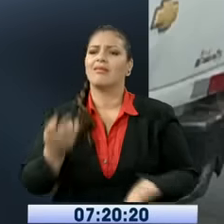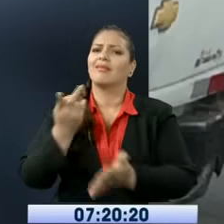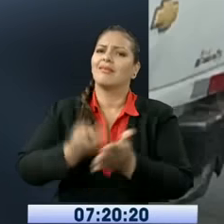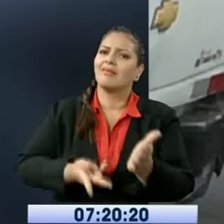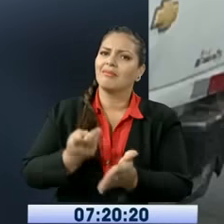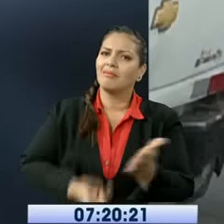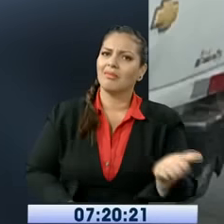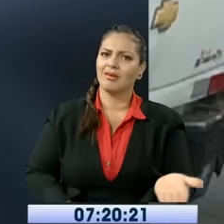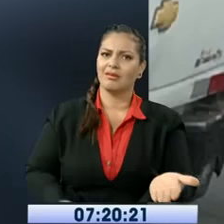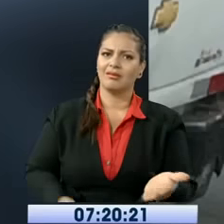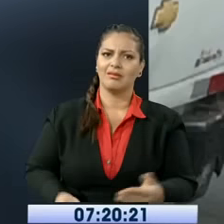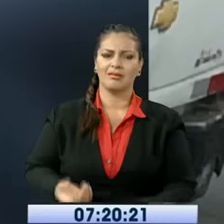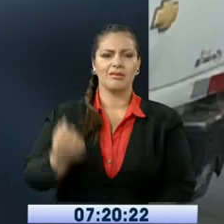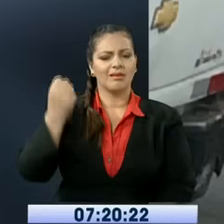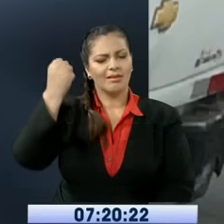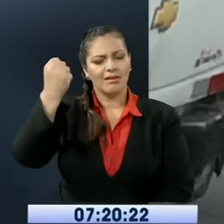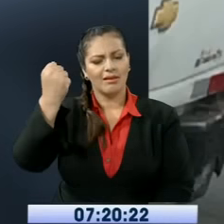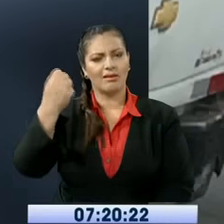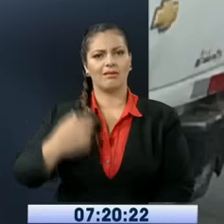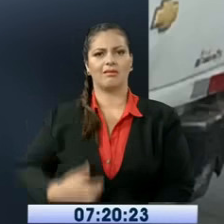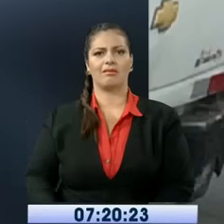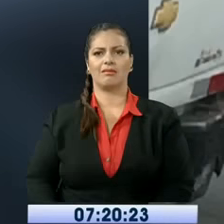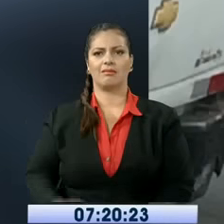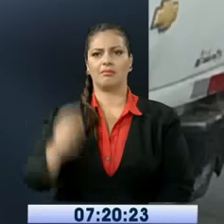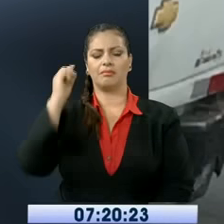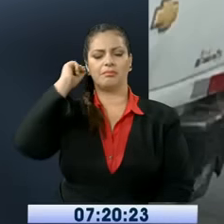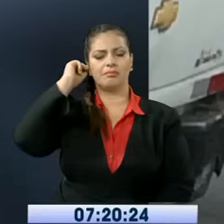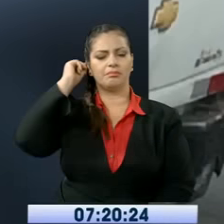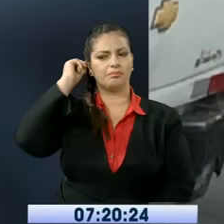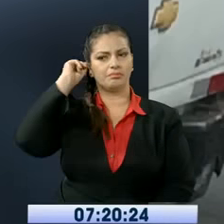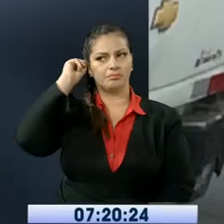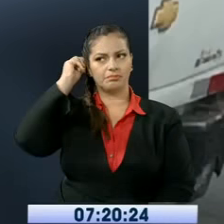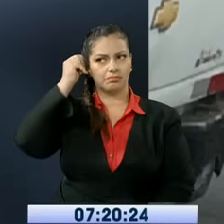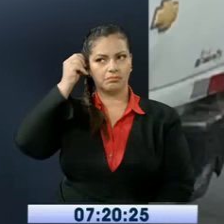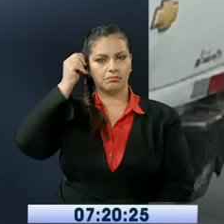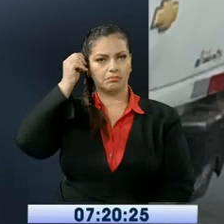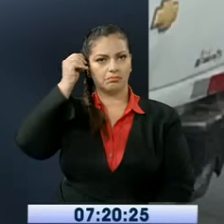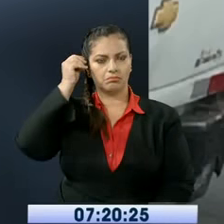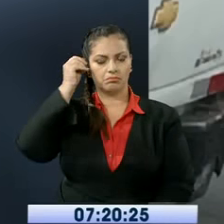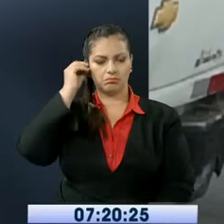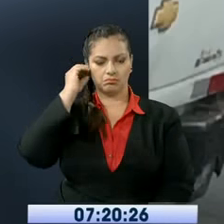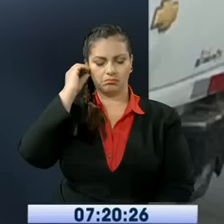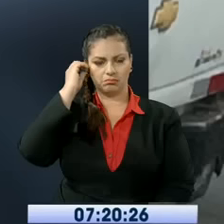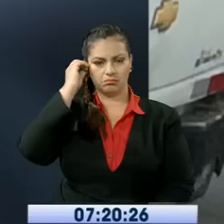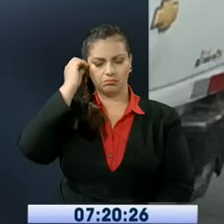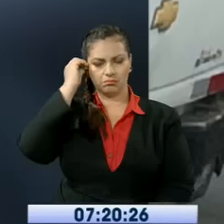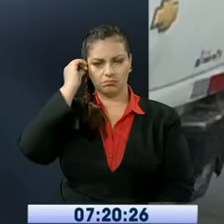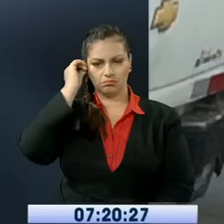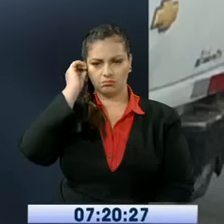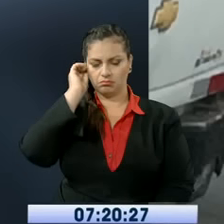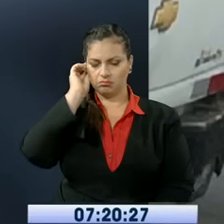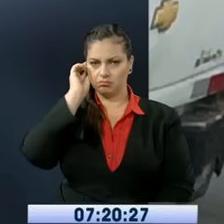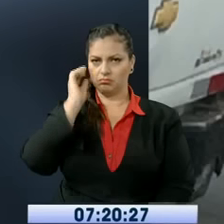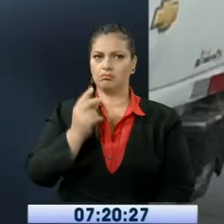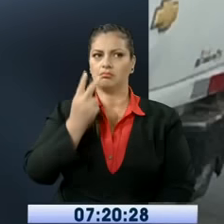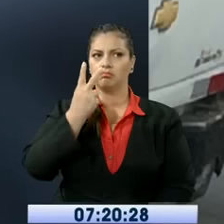derecho. Cri, cri, cri, cri, cri, cri, cri. Vea, en medio. Un niñito apretado, el pobrecito